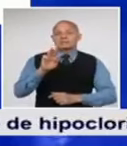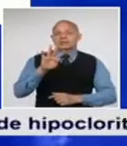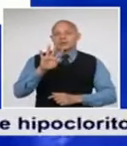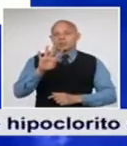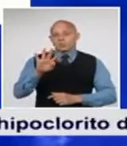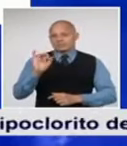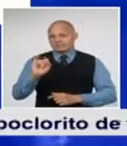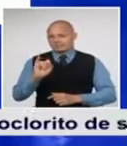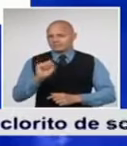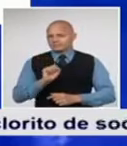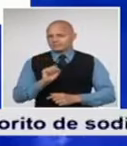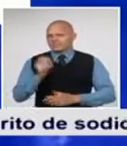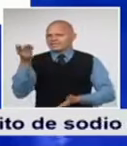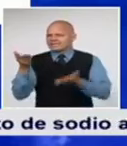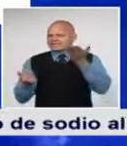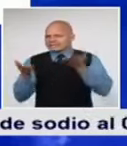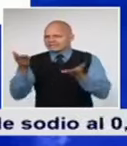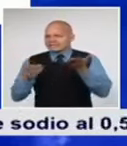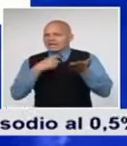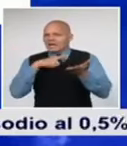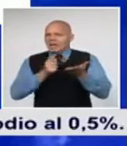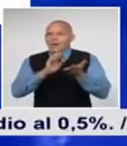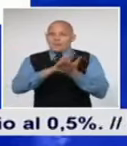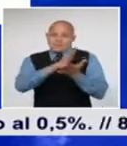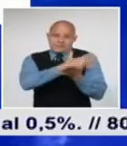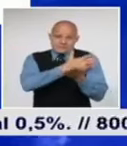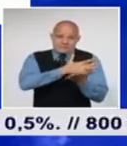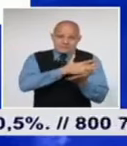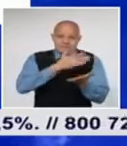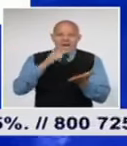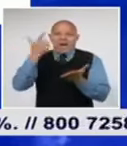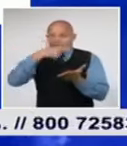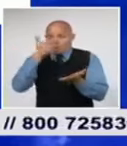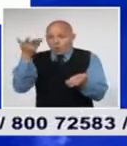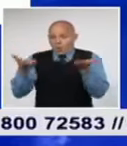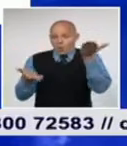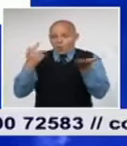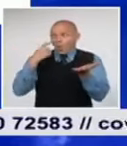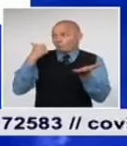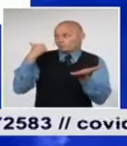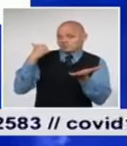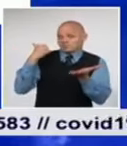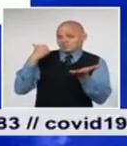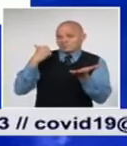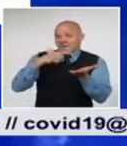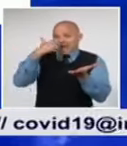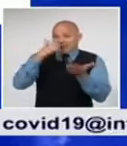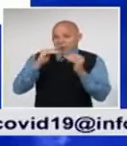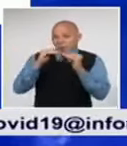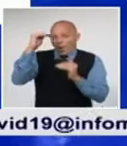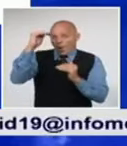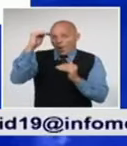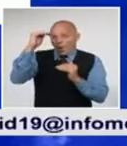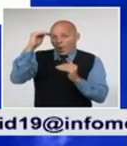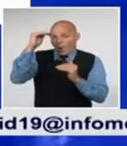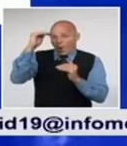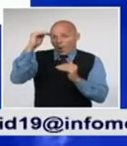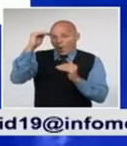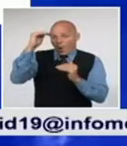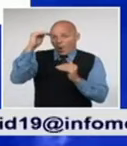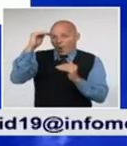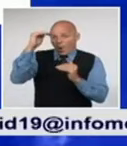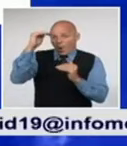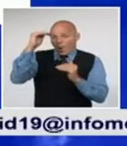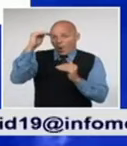más que lo que diagnosticamos en el mes de marzo. O sea, una cifra muy elevada. Se promediaron en este mes de abril